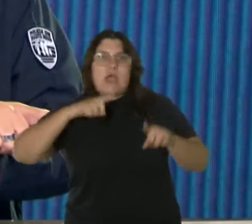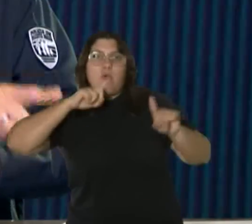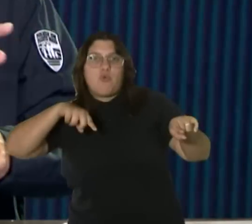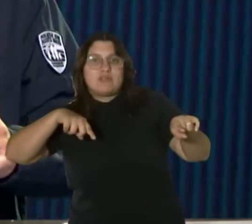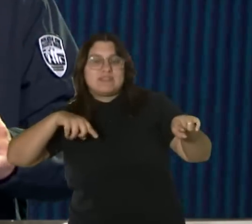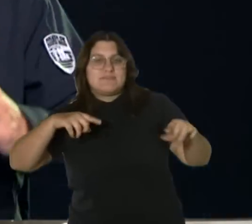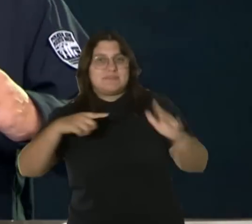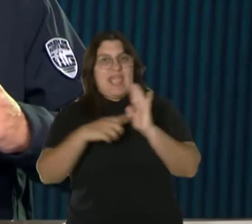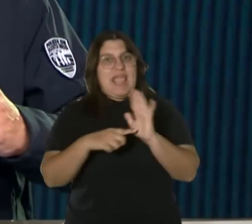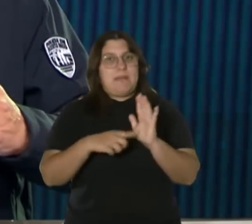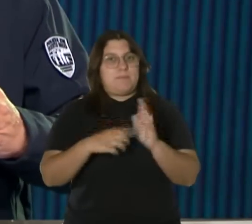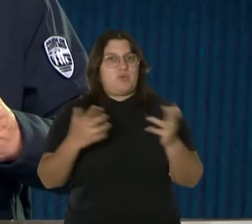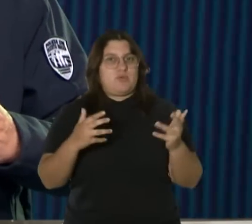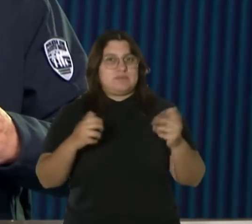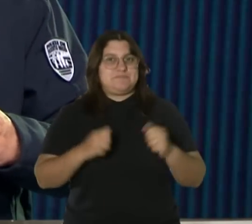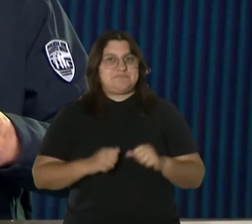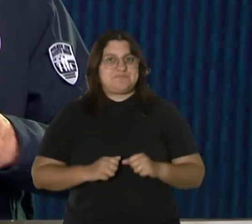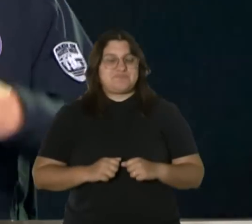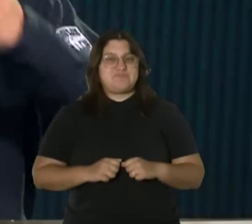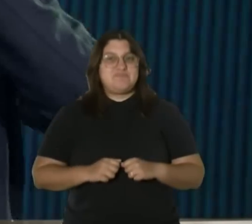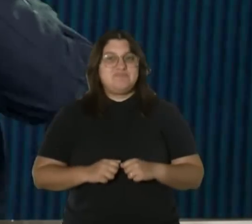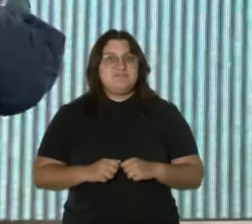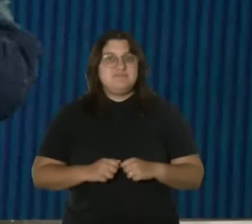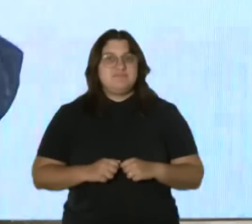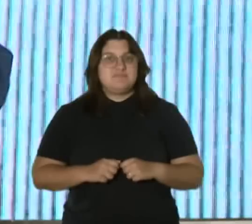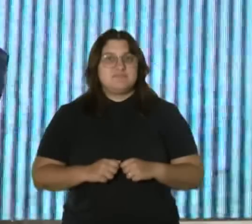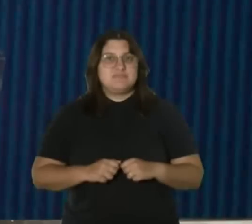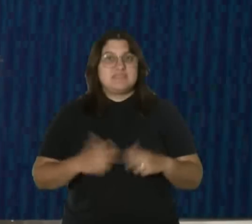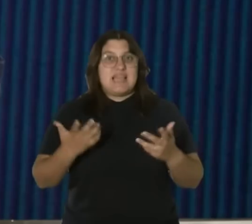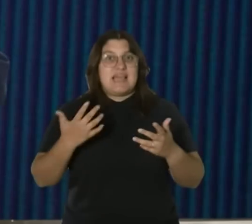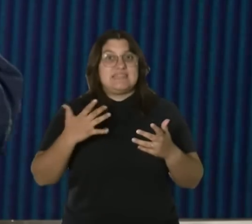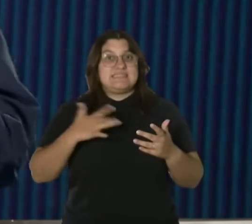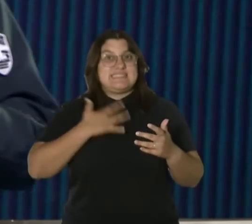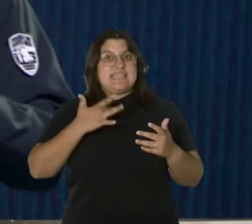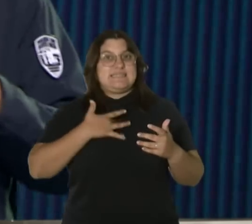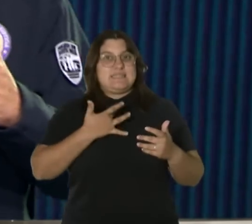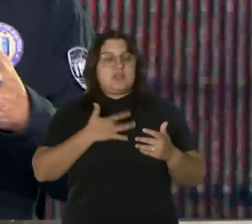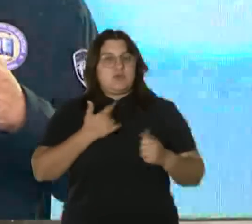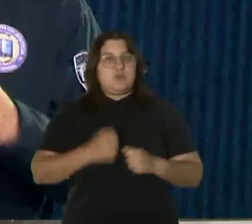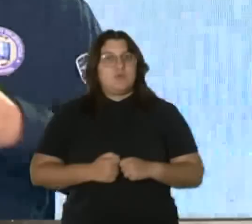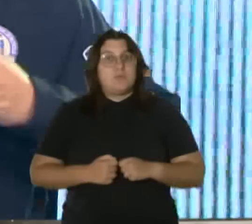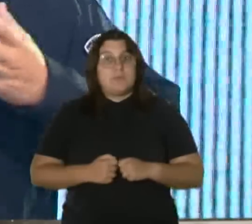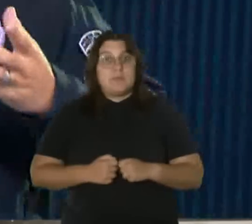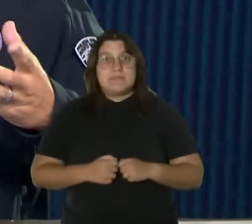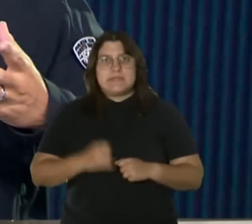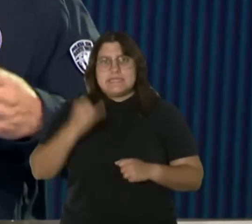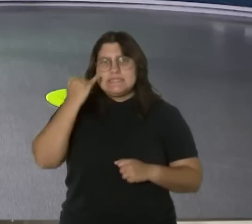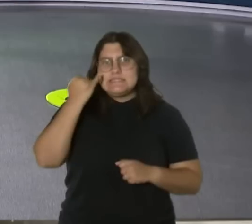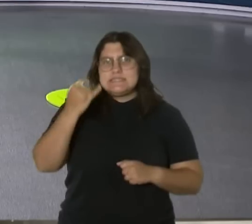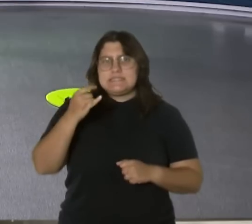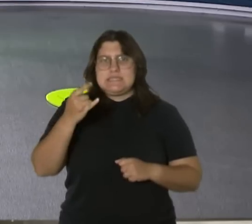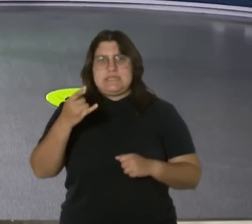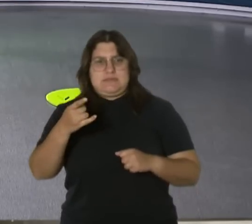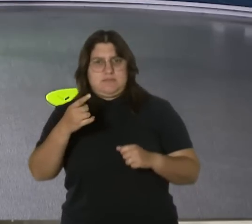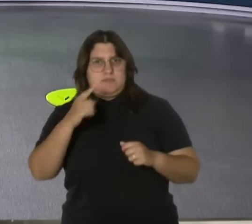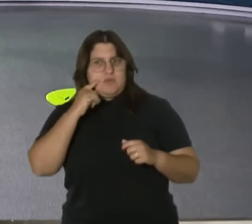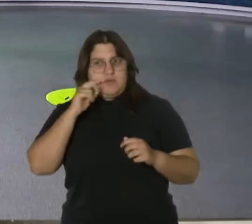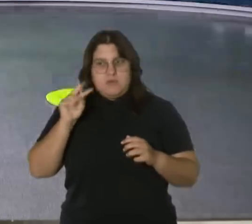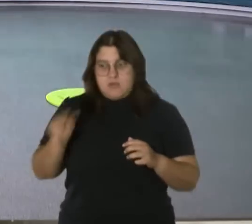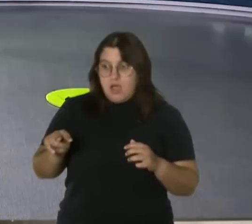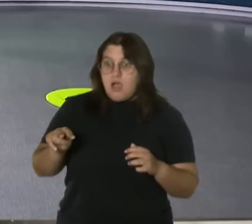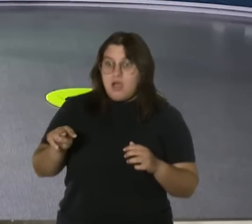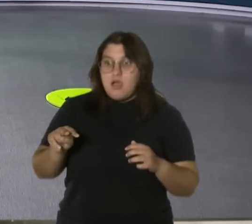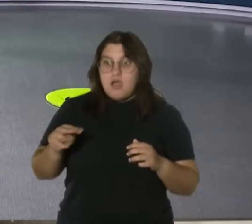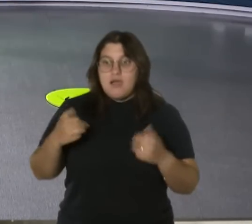por ejemplo sería los registros que se dan al Amparo de los sentidos verdad si el agente puede observar un objeto delictivo